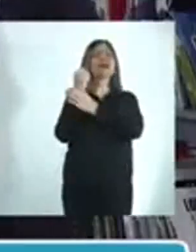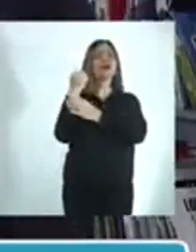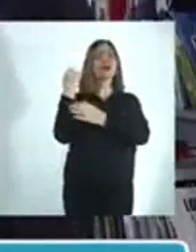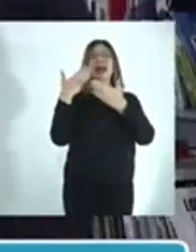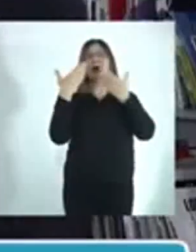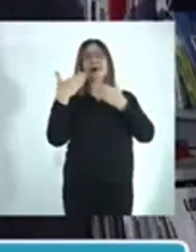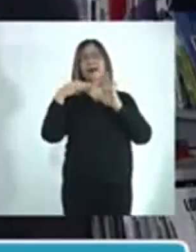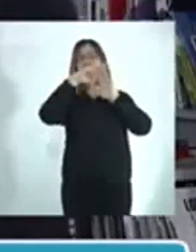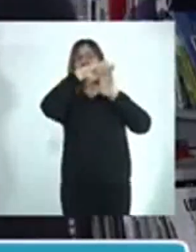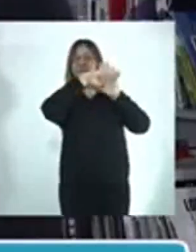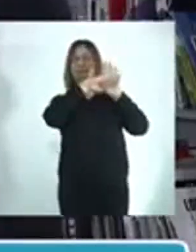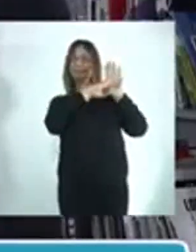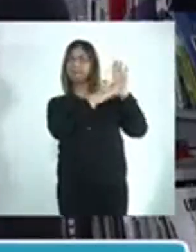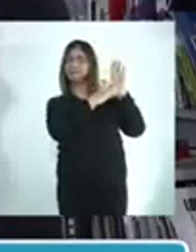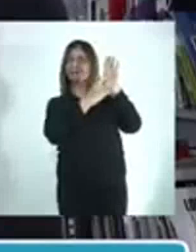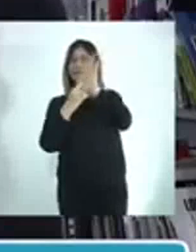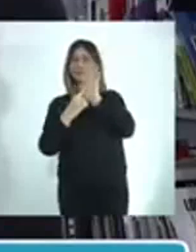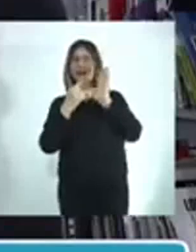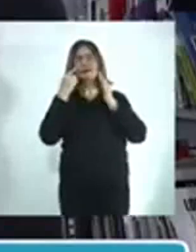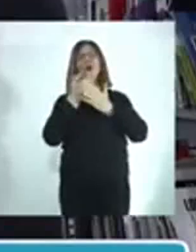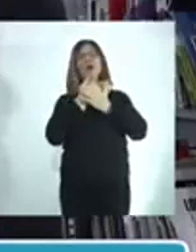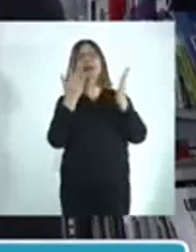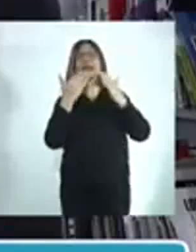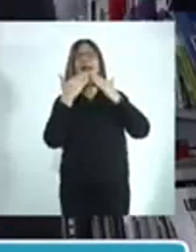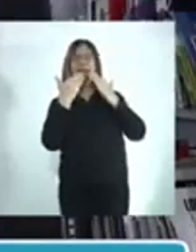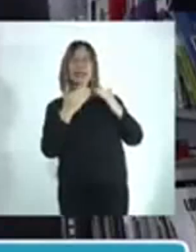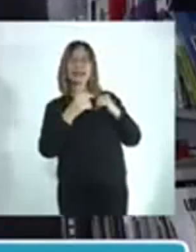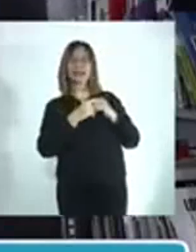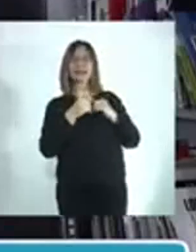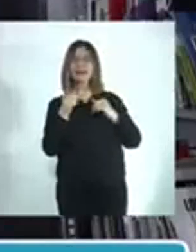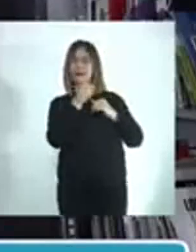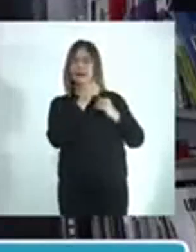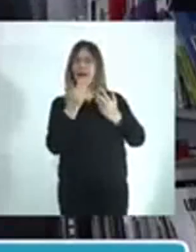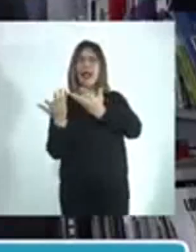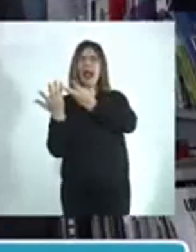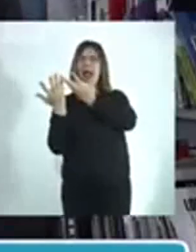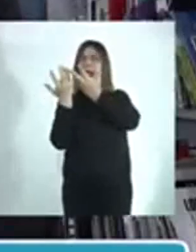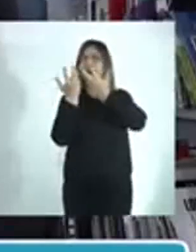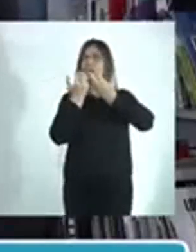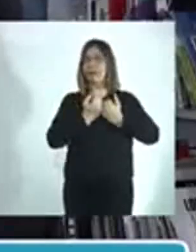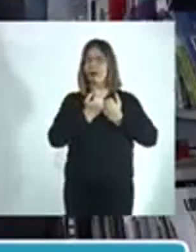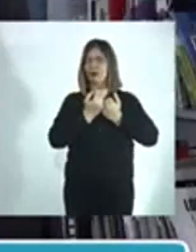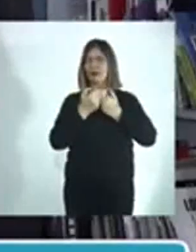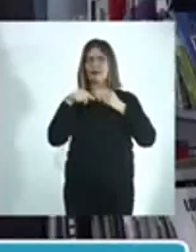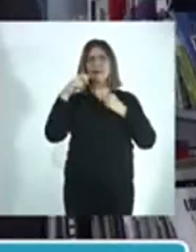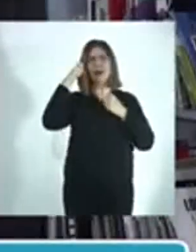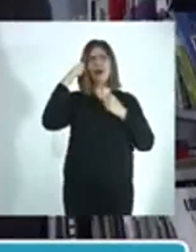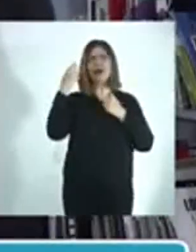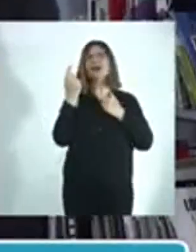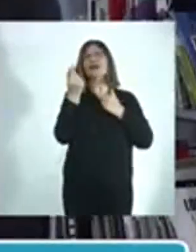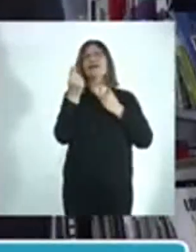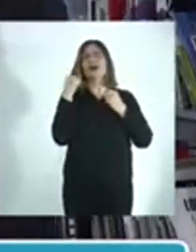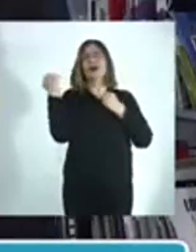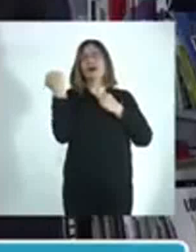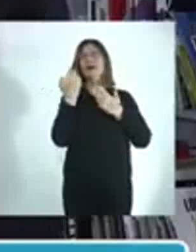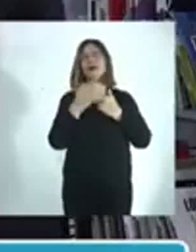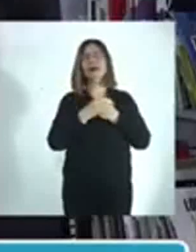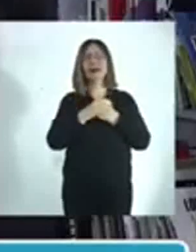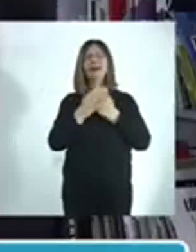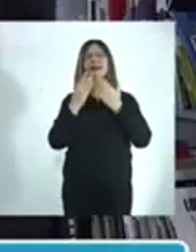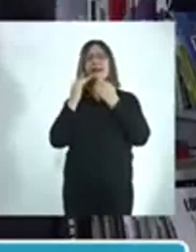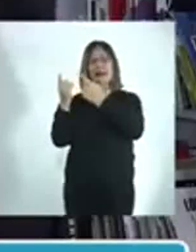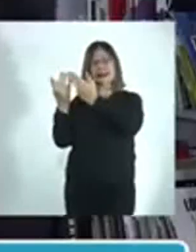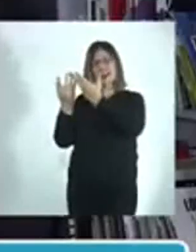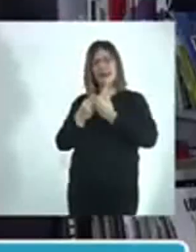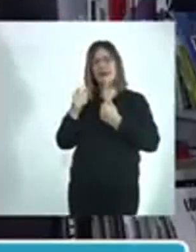la placa para ir agradeciéndoles a uno por uno, que sin ellos tampoco este congreso se hubiese podido realizar, por supuesto. Es importante.